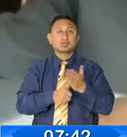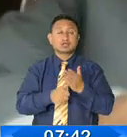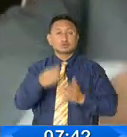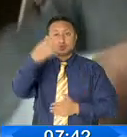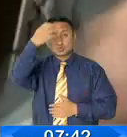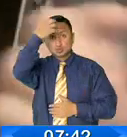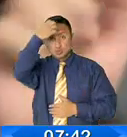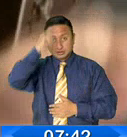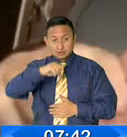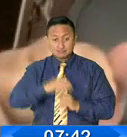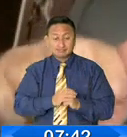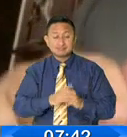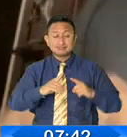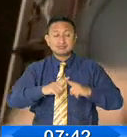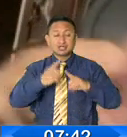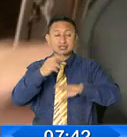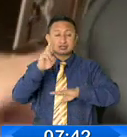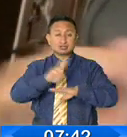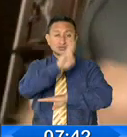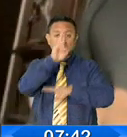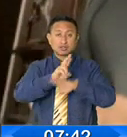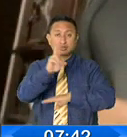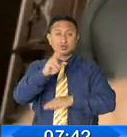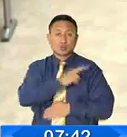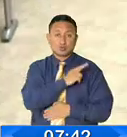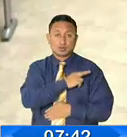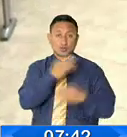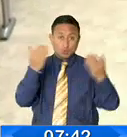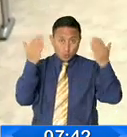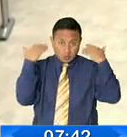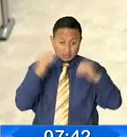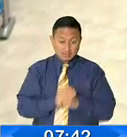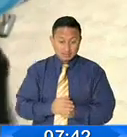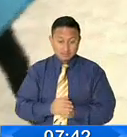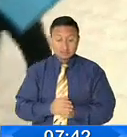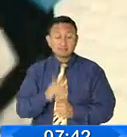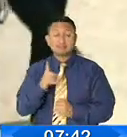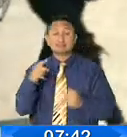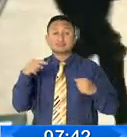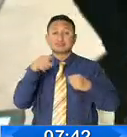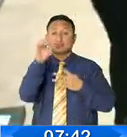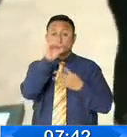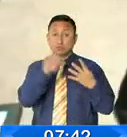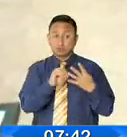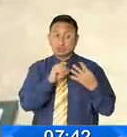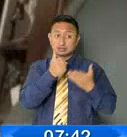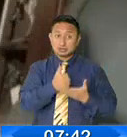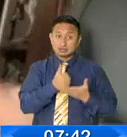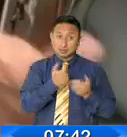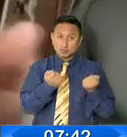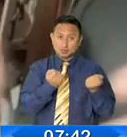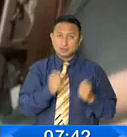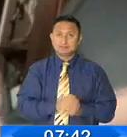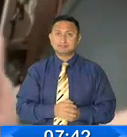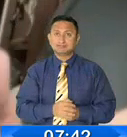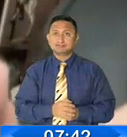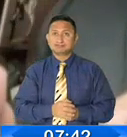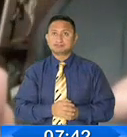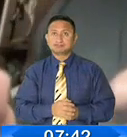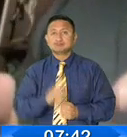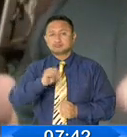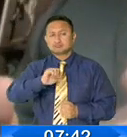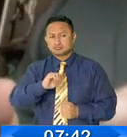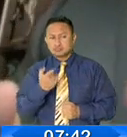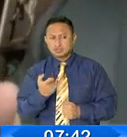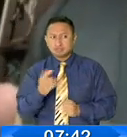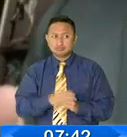ex rector de la Universidad Guayaquil afirma que el organismo fue instrumentalizado. Y existen determinadas facultades que